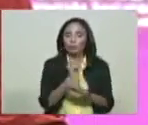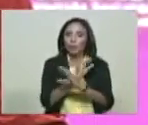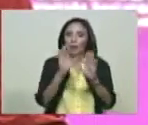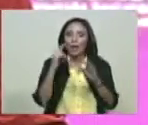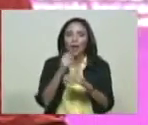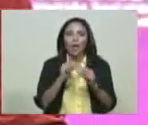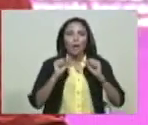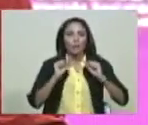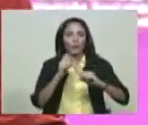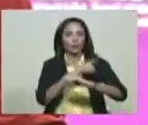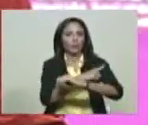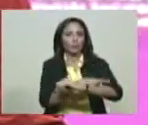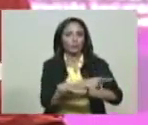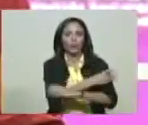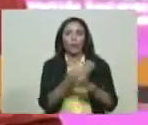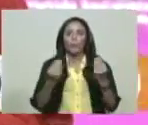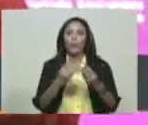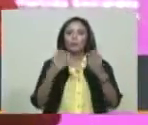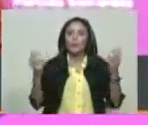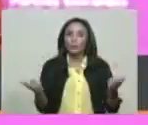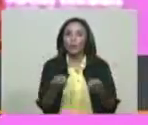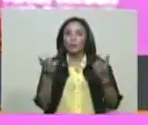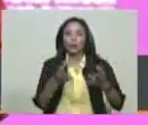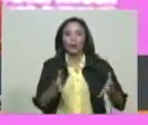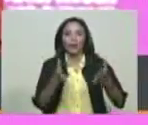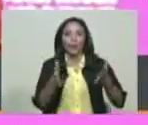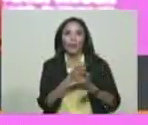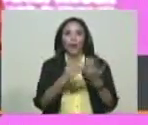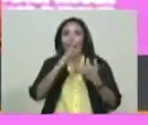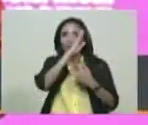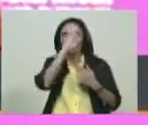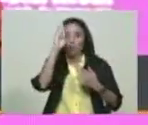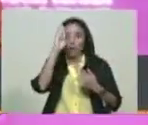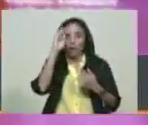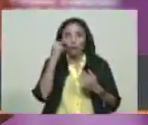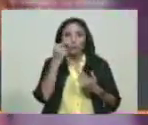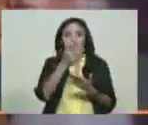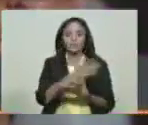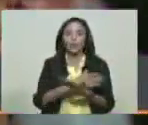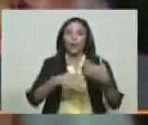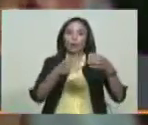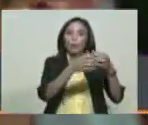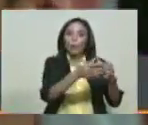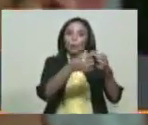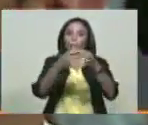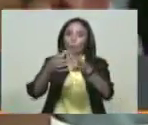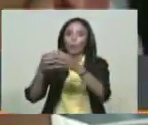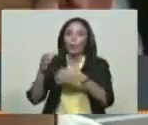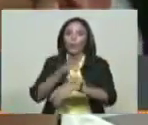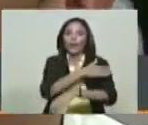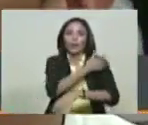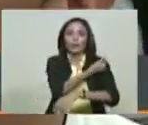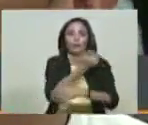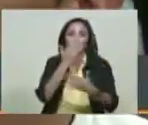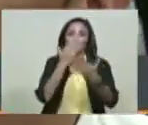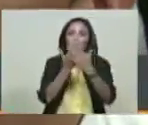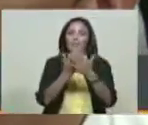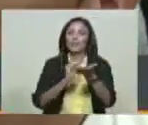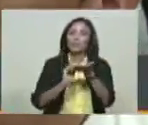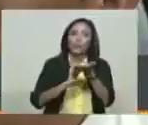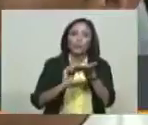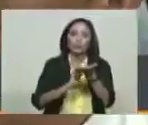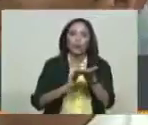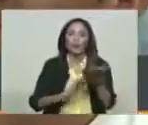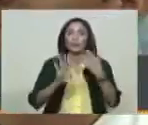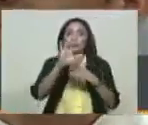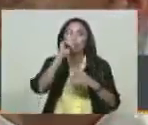y las grandes victorias en donde compañeros diosdado cabello los compañeros de la dirección nacional ha estado al frente en estos